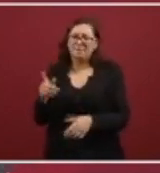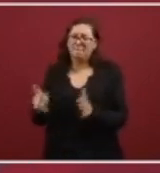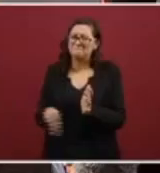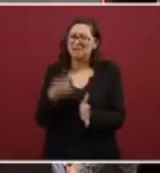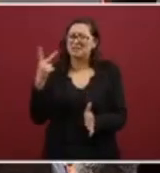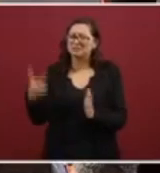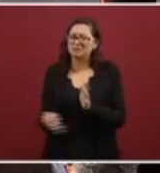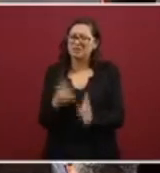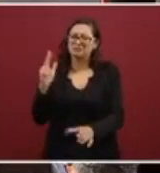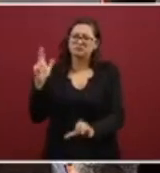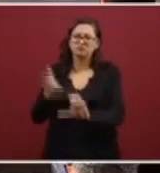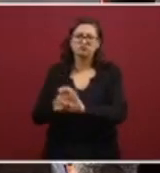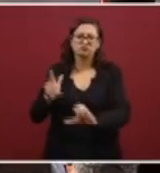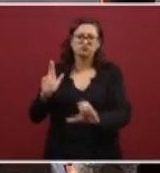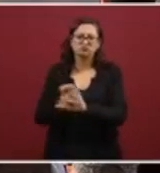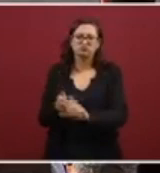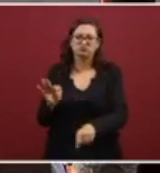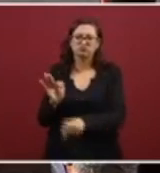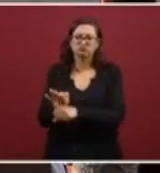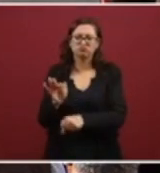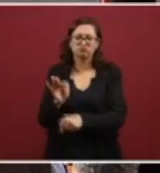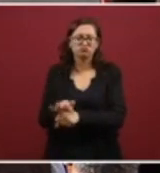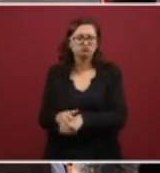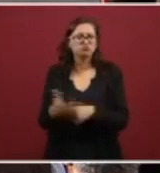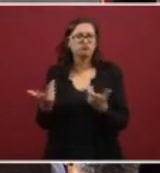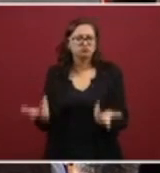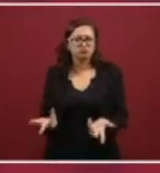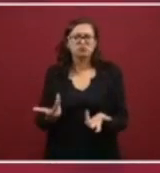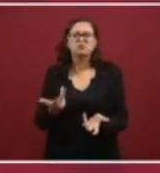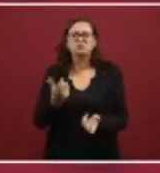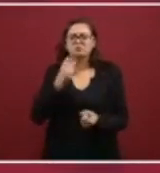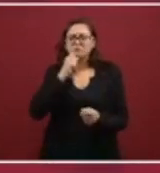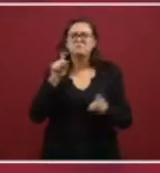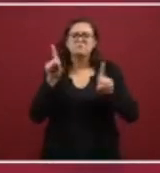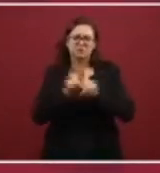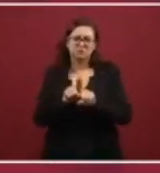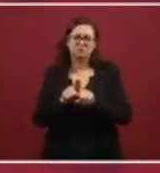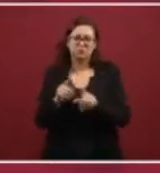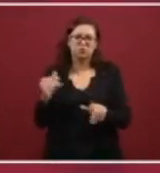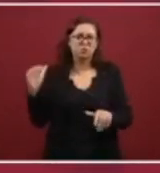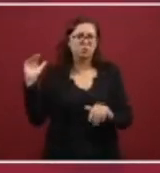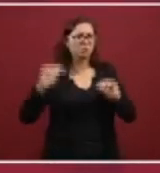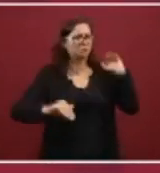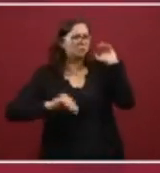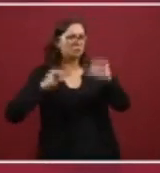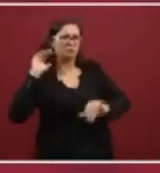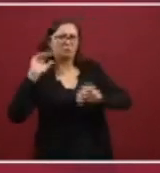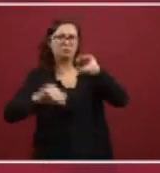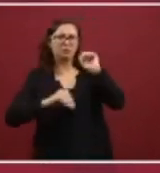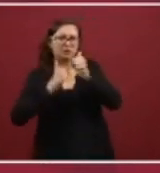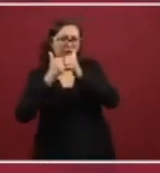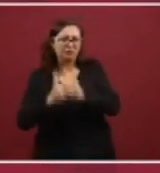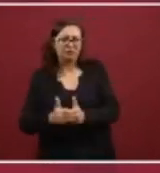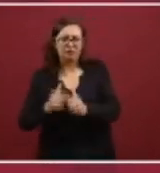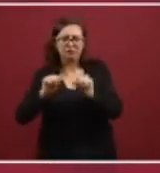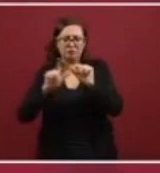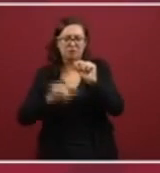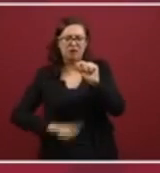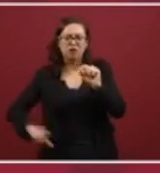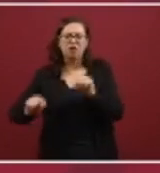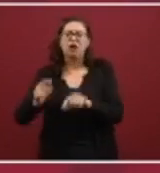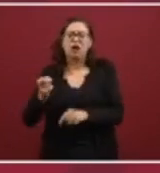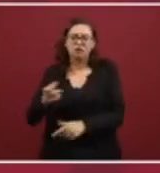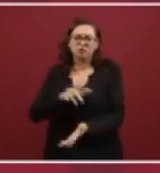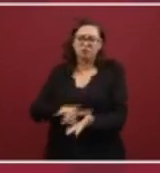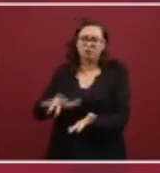en México. Respecto a lo que tú preguntabas, hay también un incremento de solicitudes de refugio en nuestro país. Entonces, por eso tenemos que